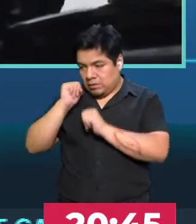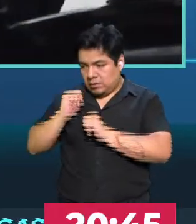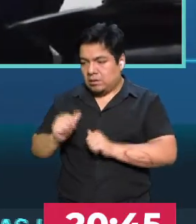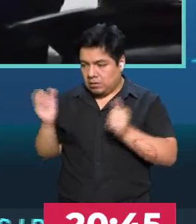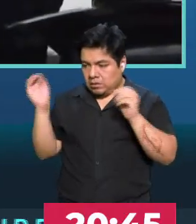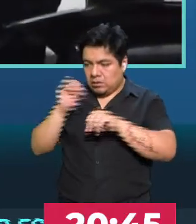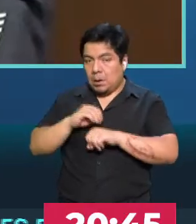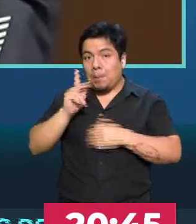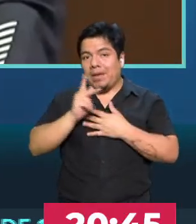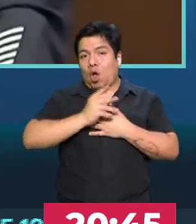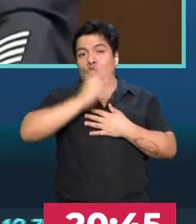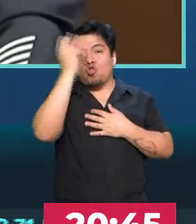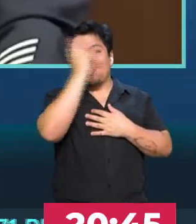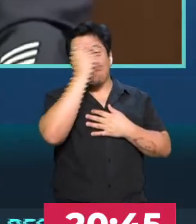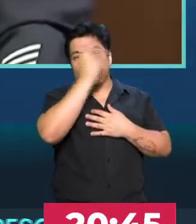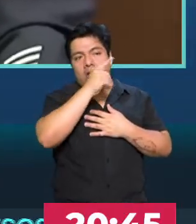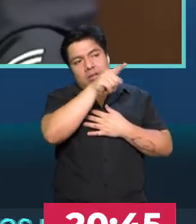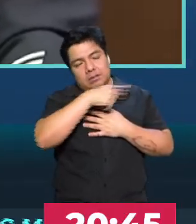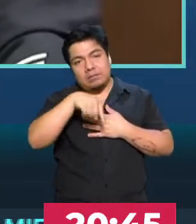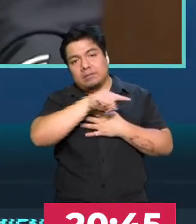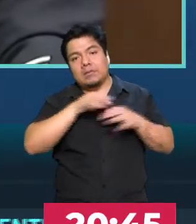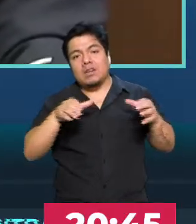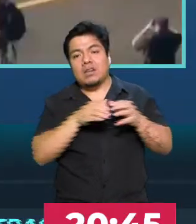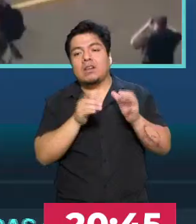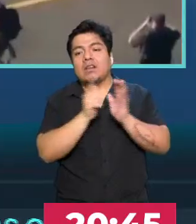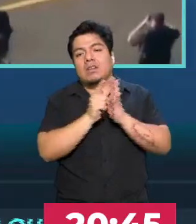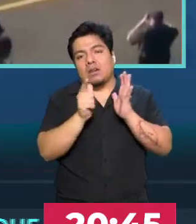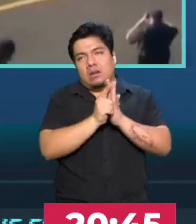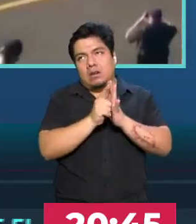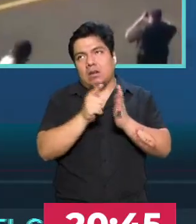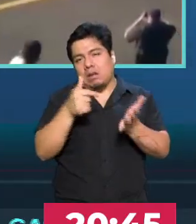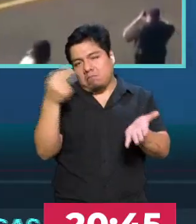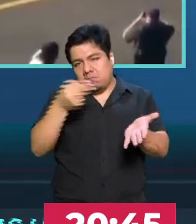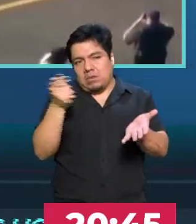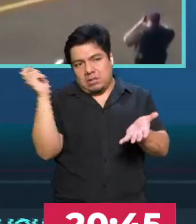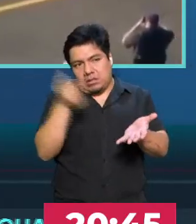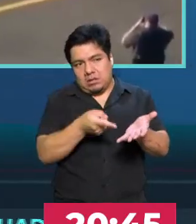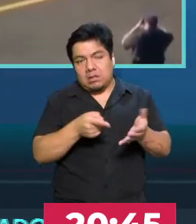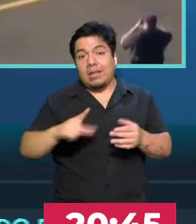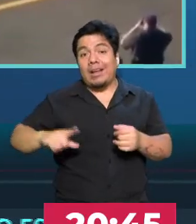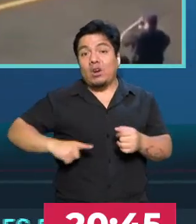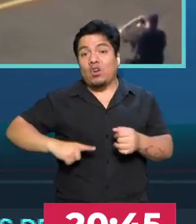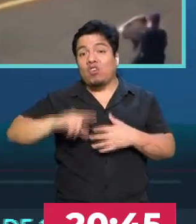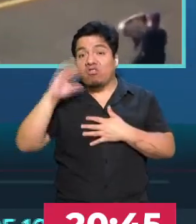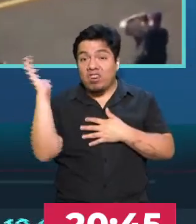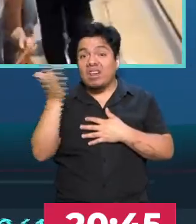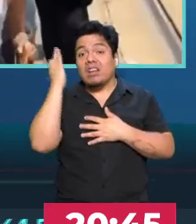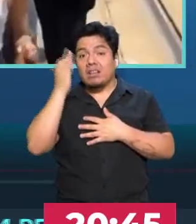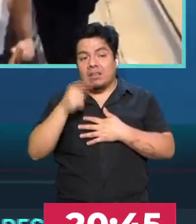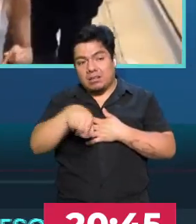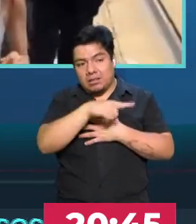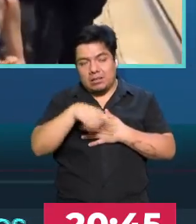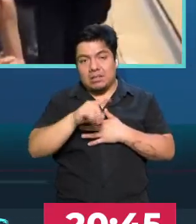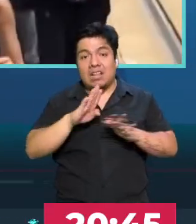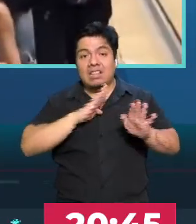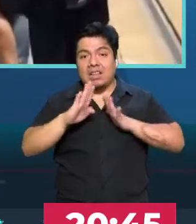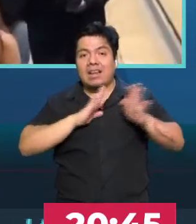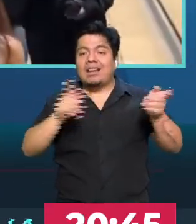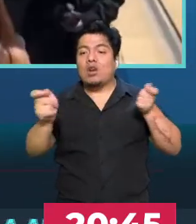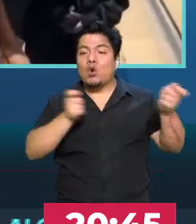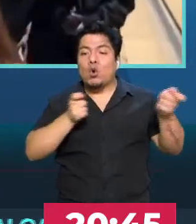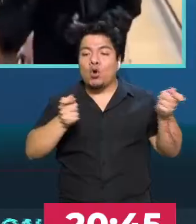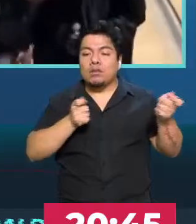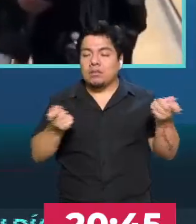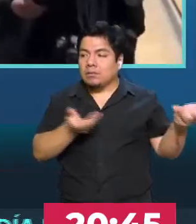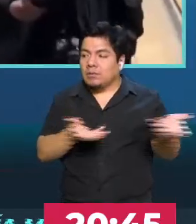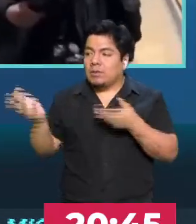que hizo Donald Trump es promover una iniciativa de ley o un decreto para que el gobierno federal tome control de la Guardia Nacional. En este